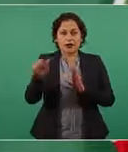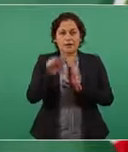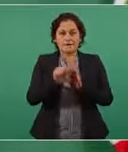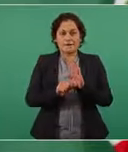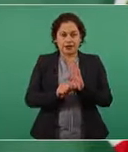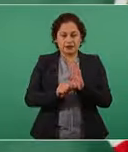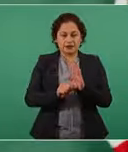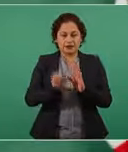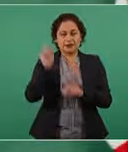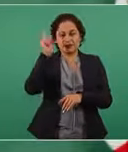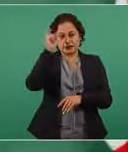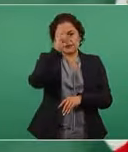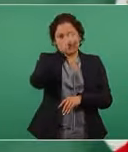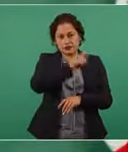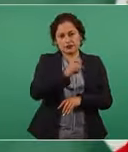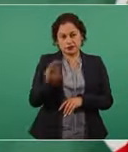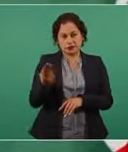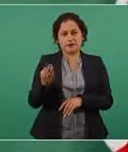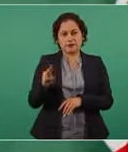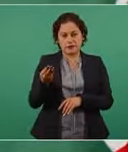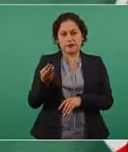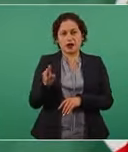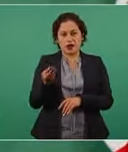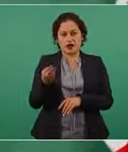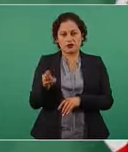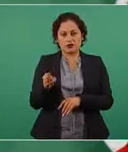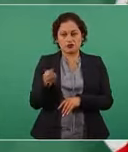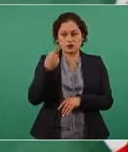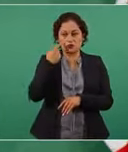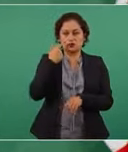no perdimos empleos,